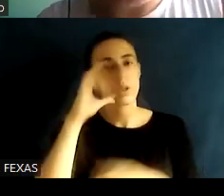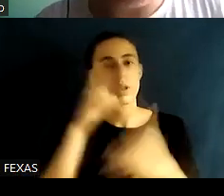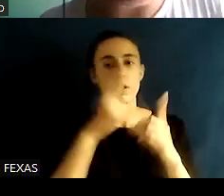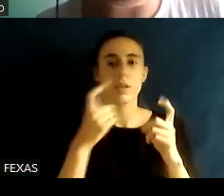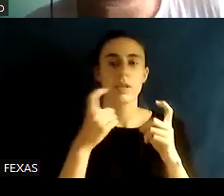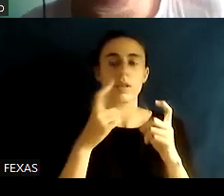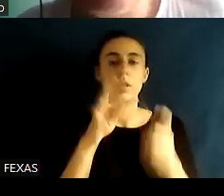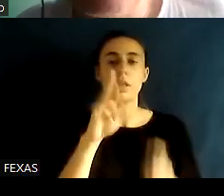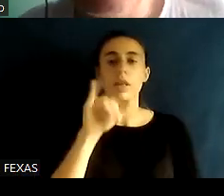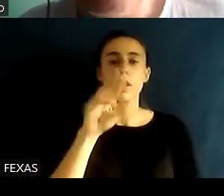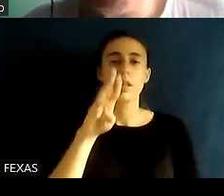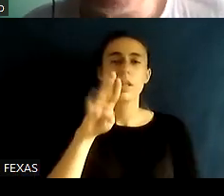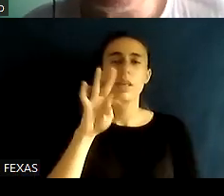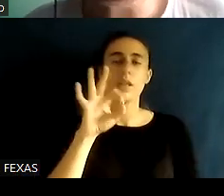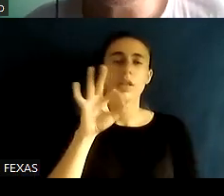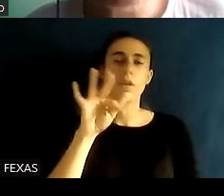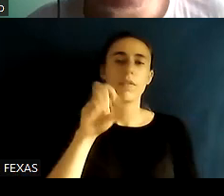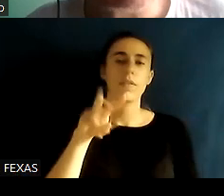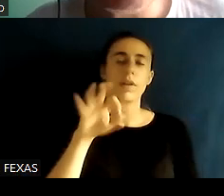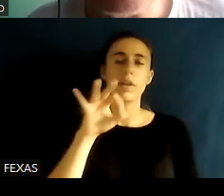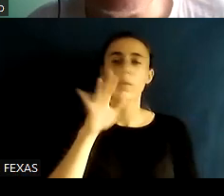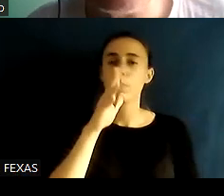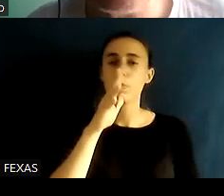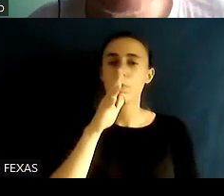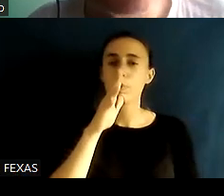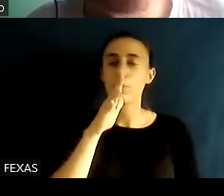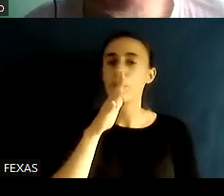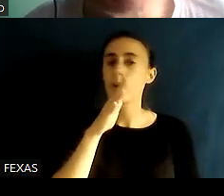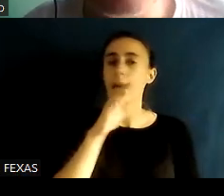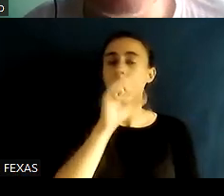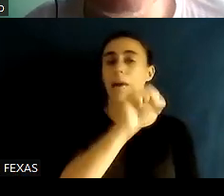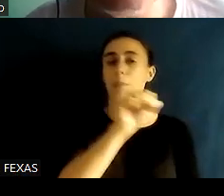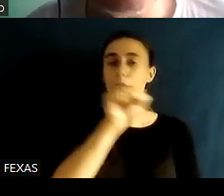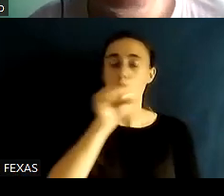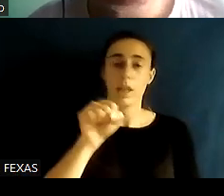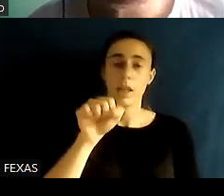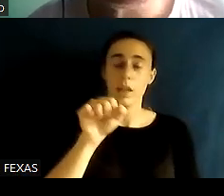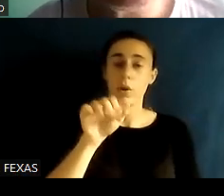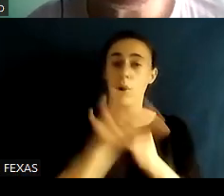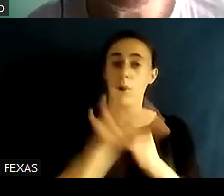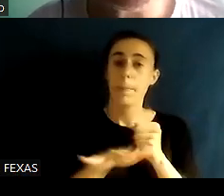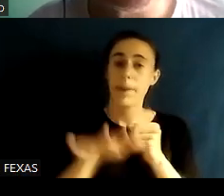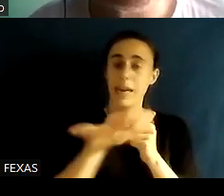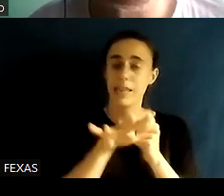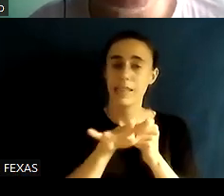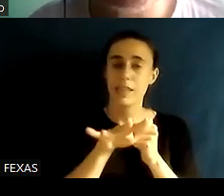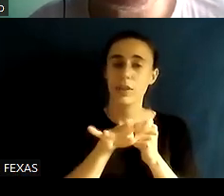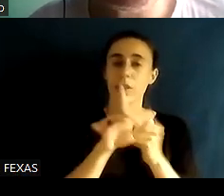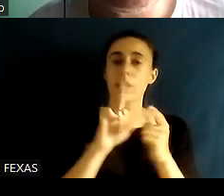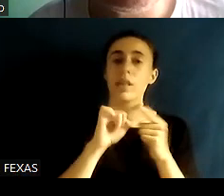triptófano. Recordad que es un aminoácido esencial que el cuerpo no es capaz de sintetizar y que incluso